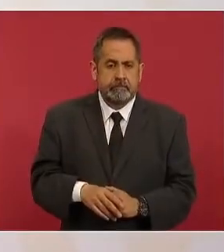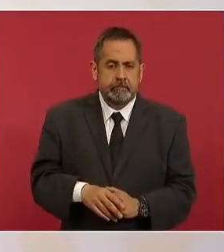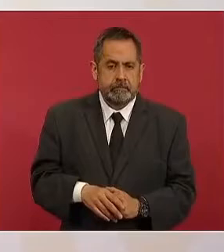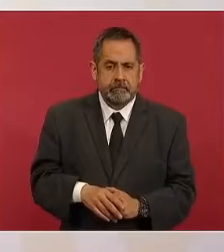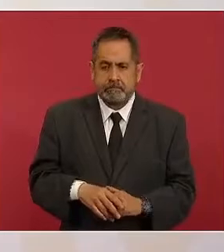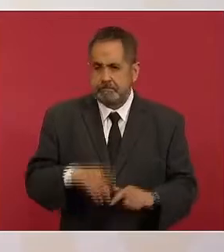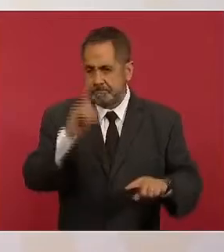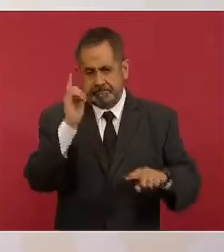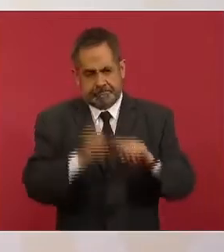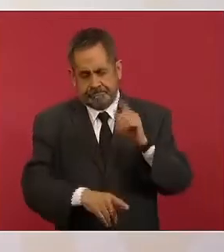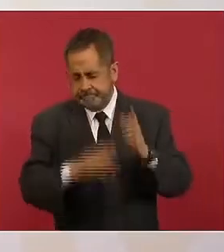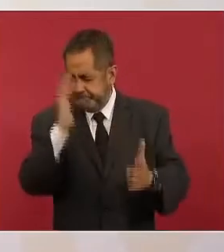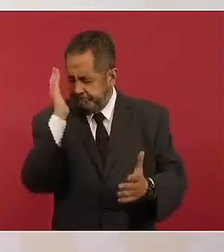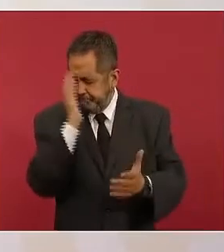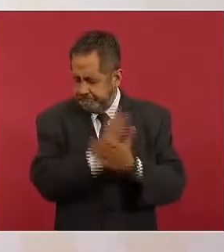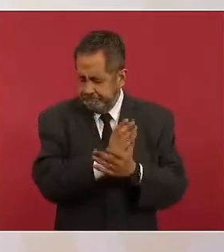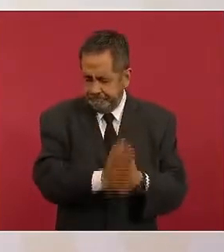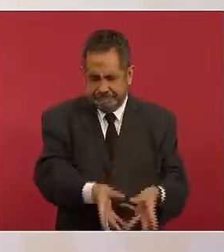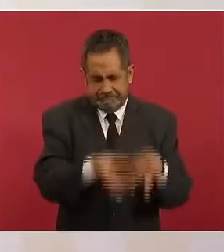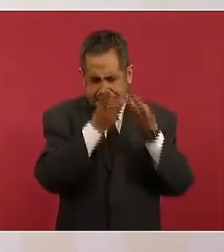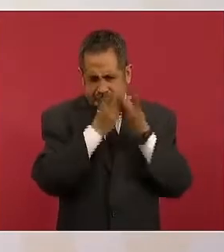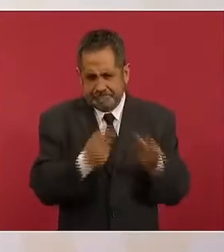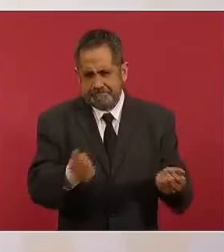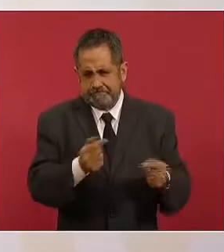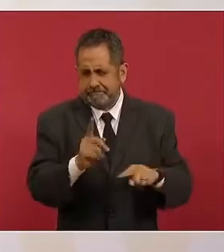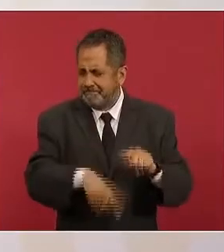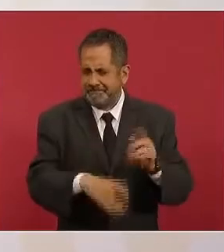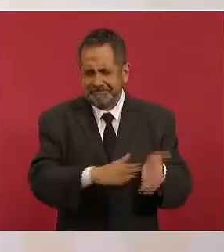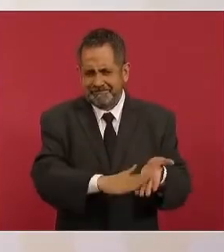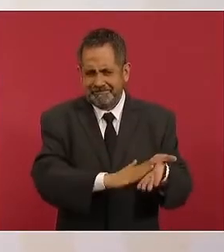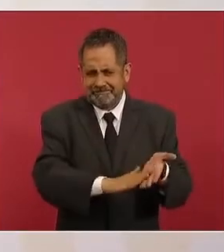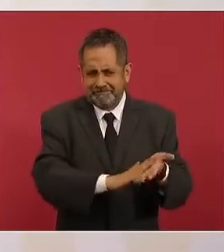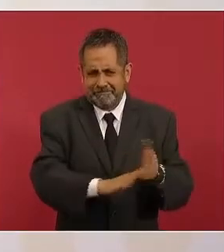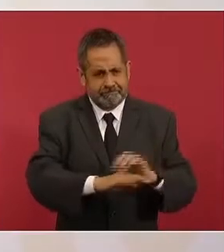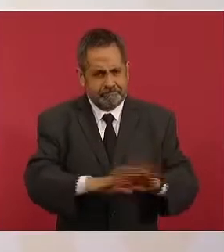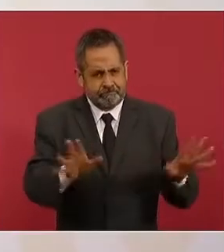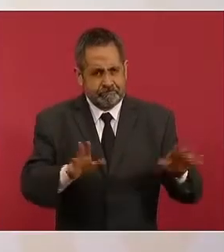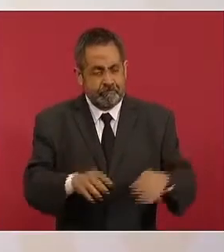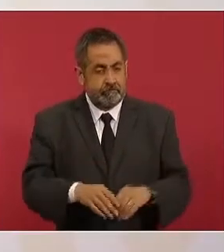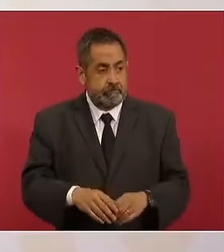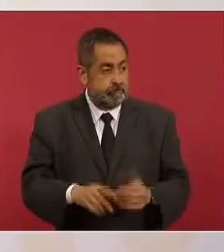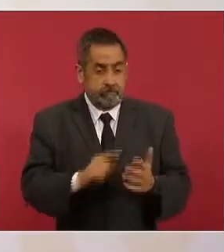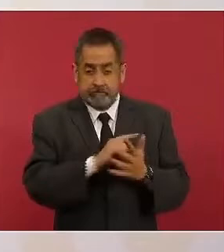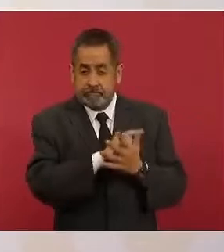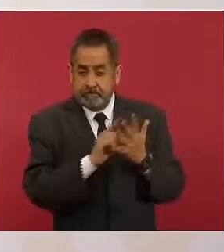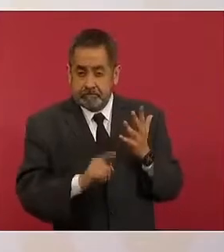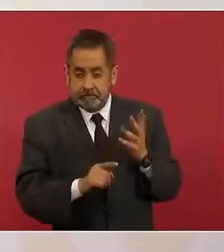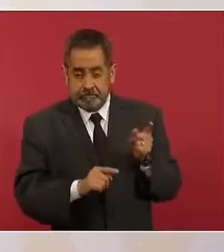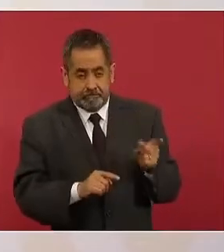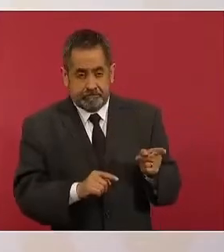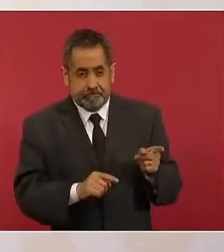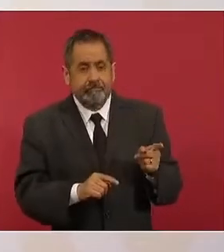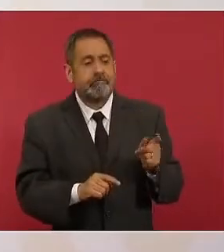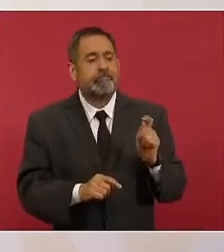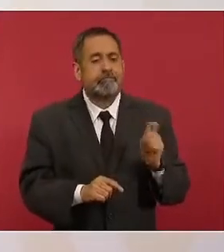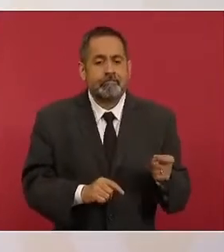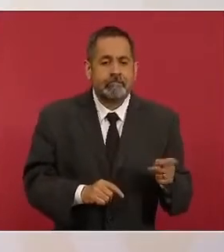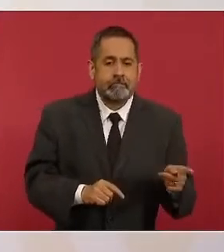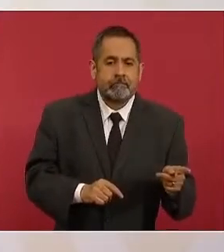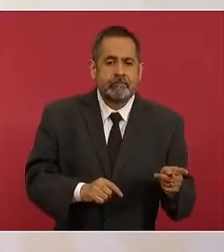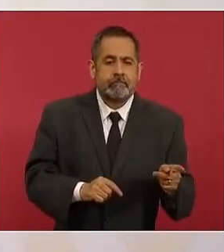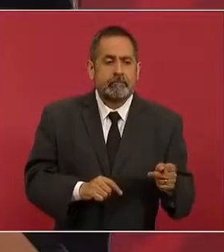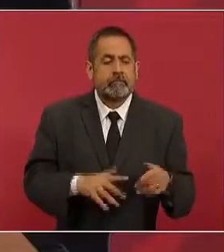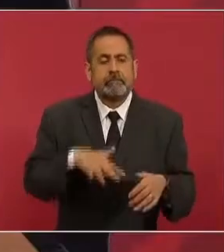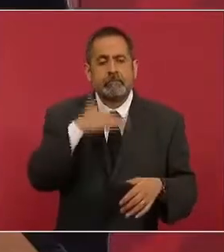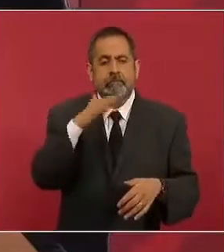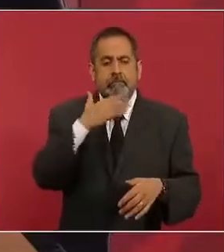se destierre, desaparezca. Además, todo eso hecho al